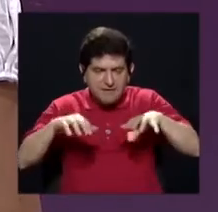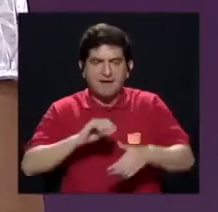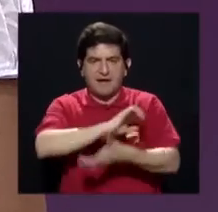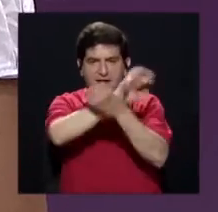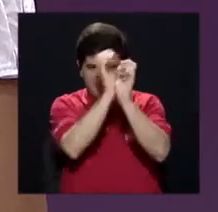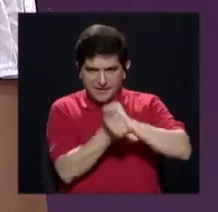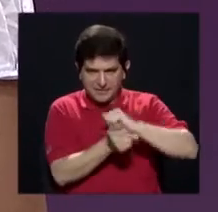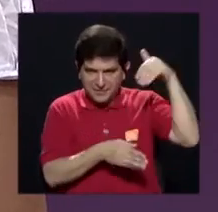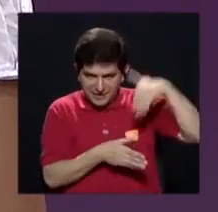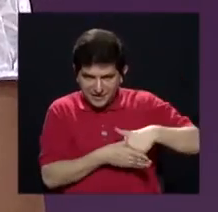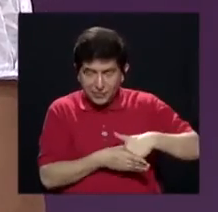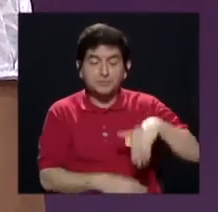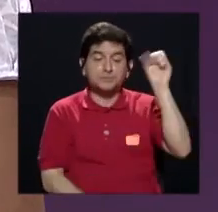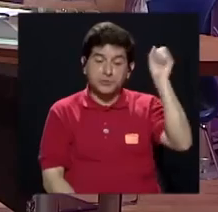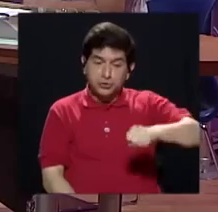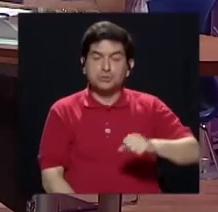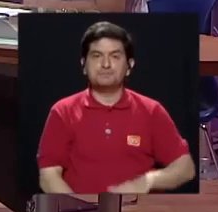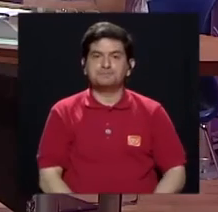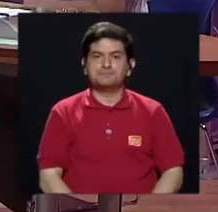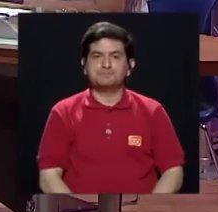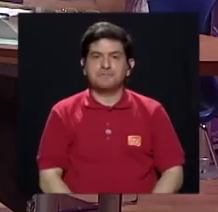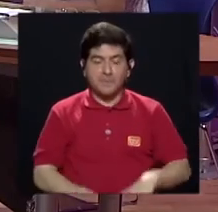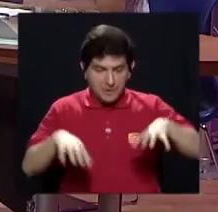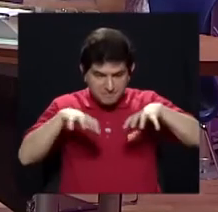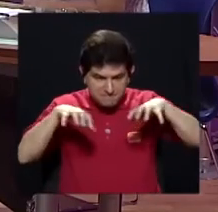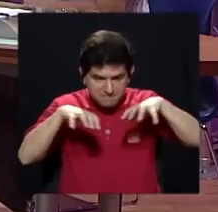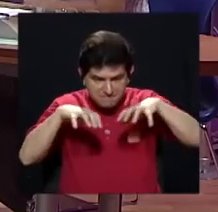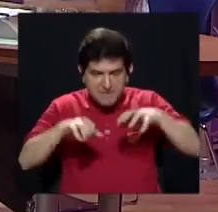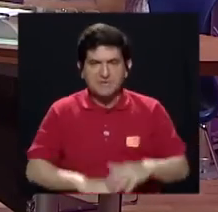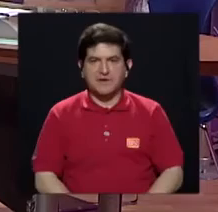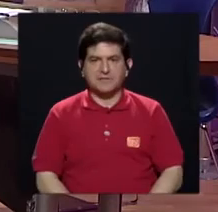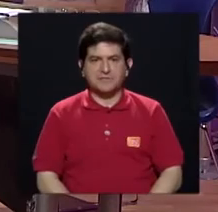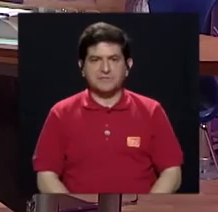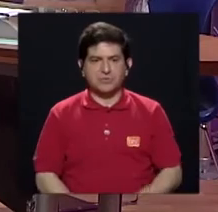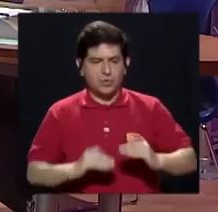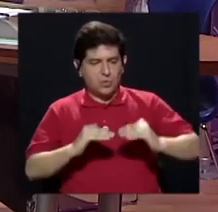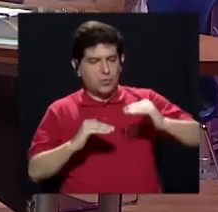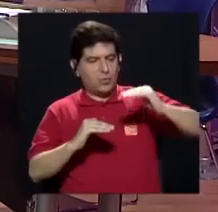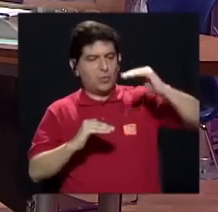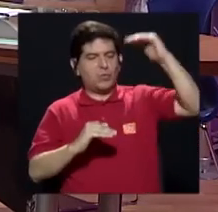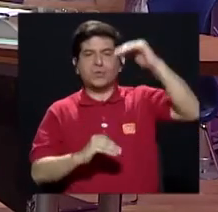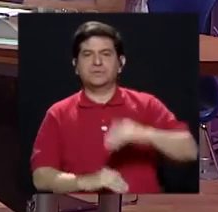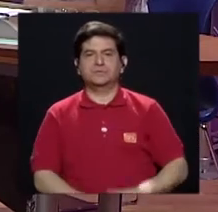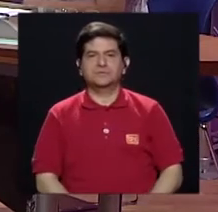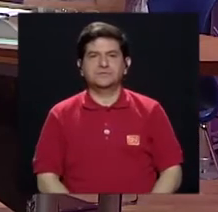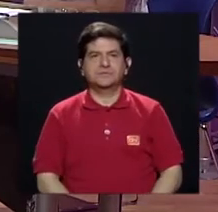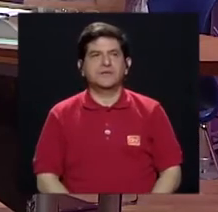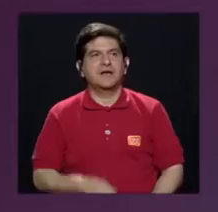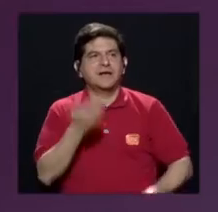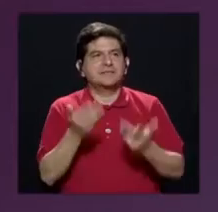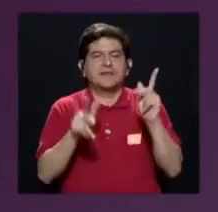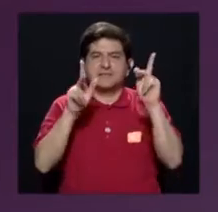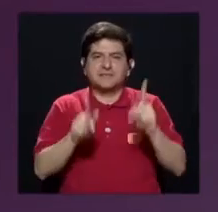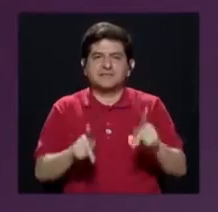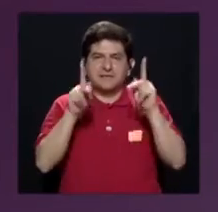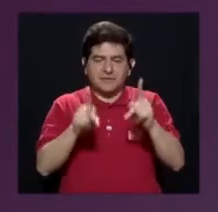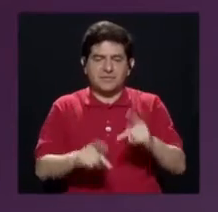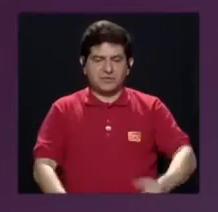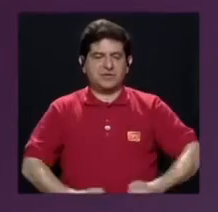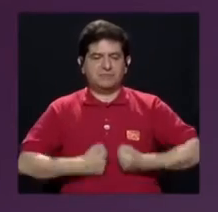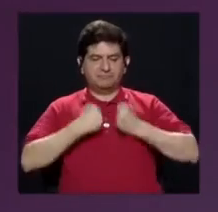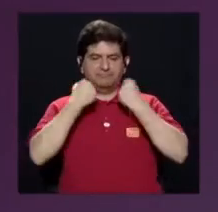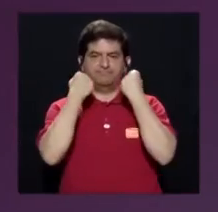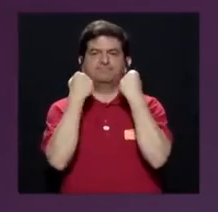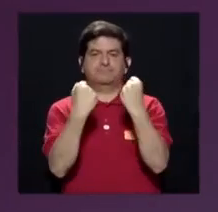ellos. Sí, cuando la vibración pasa a ser más alta, es como que la persona